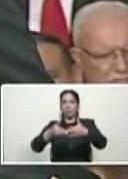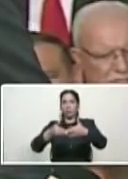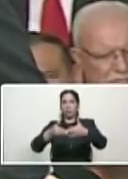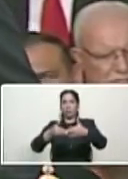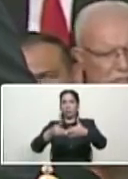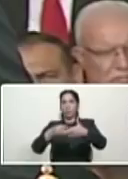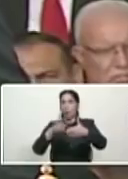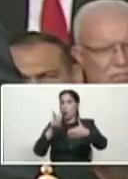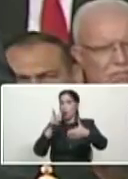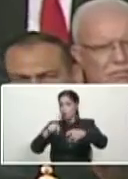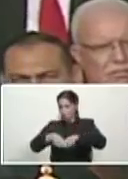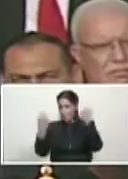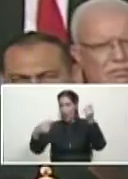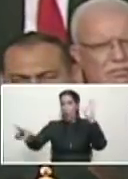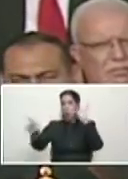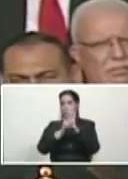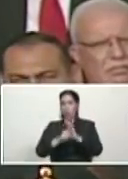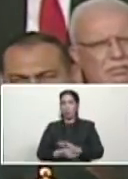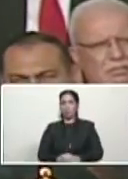incursores ilegales.